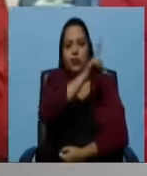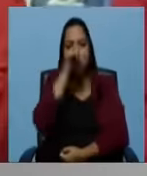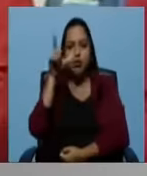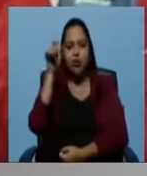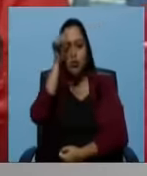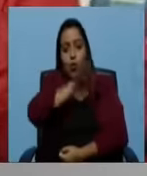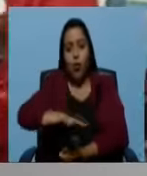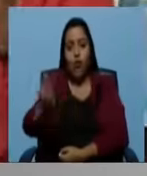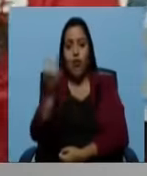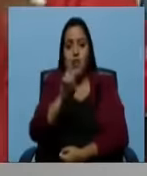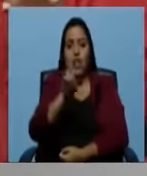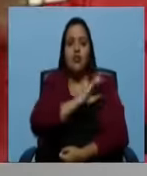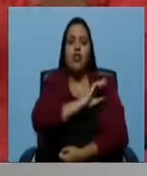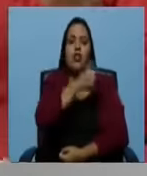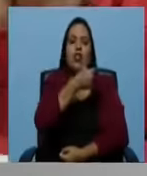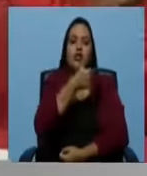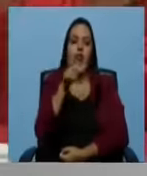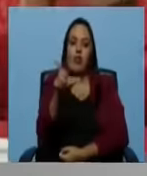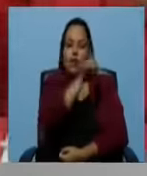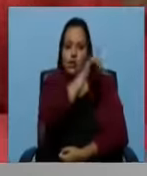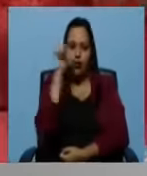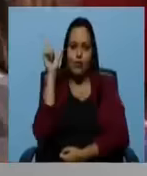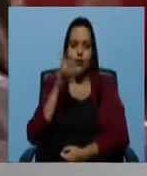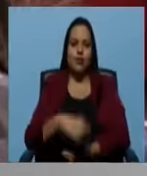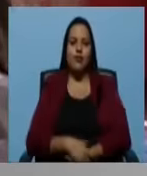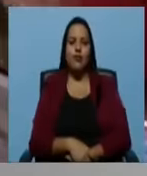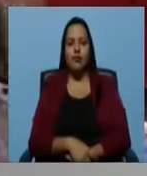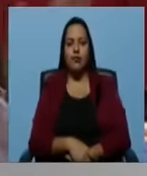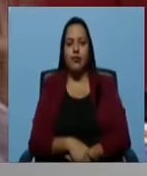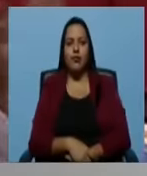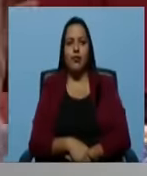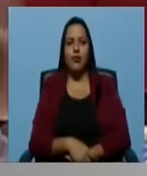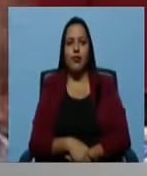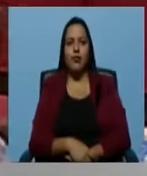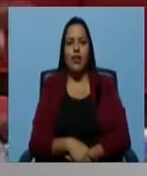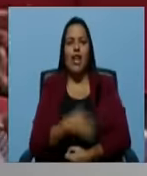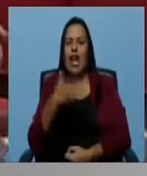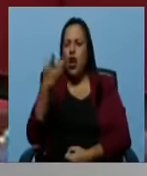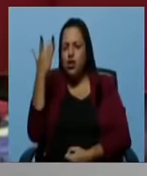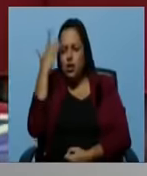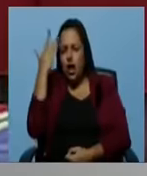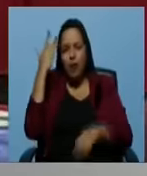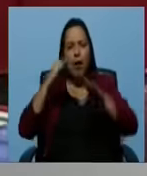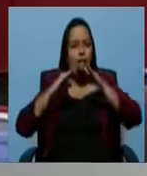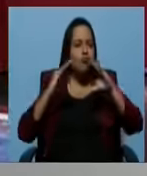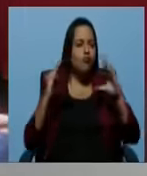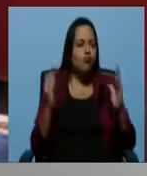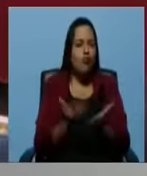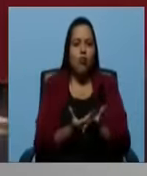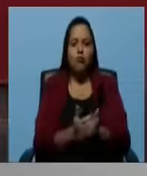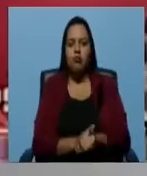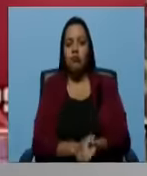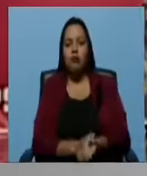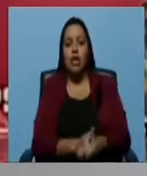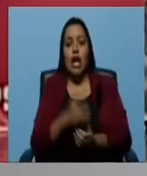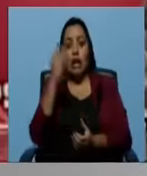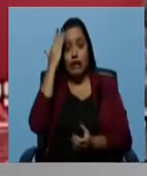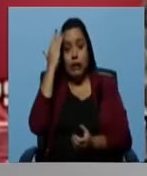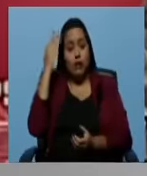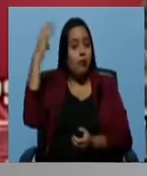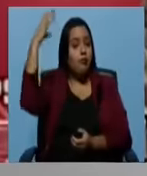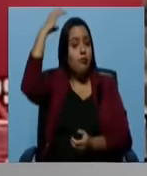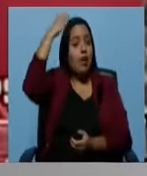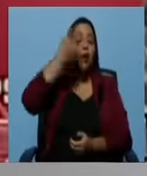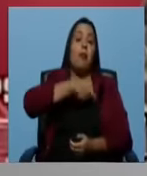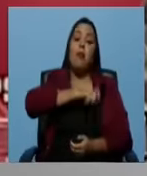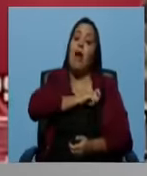Venezuela desde la dirección del Partido Socialista Unido de Venezuela. Y que lo sepa el mundo, que lo sepa el Reino de